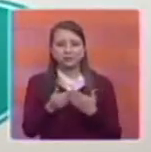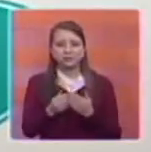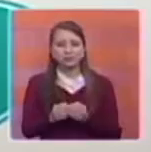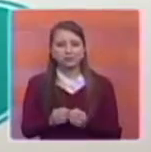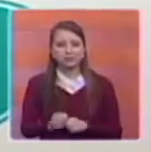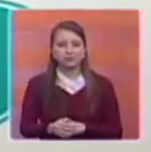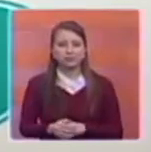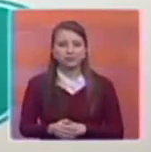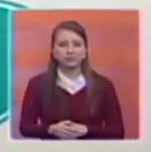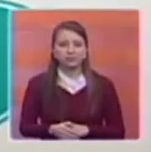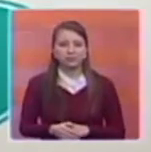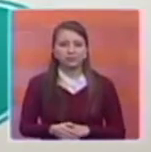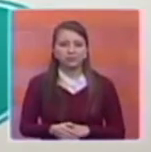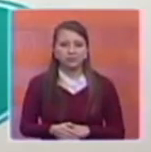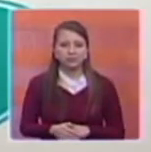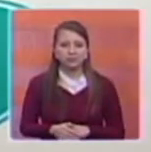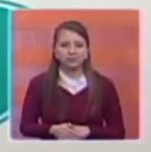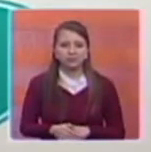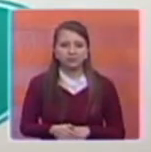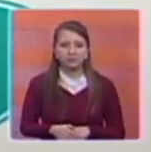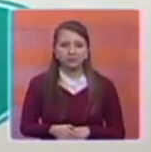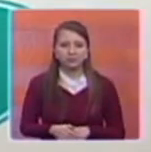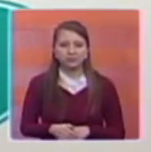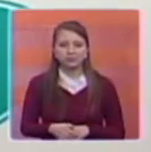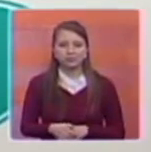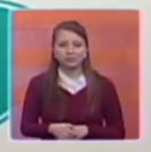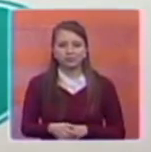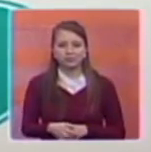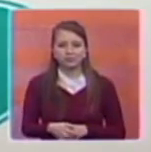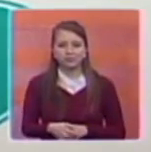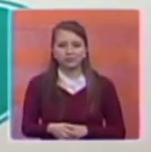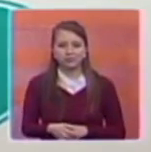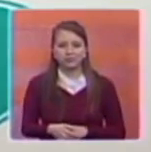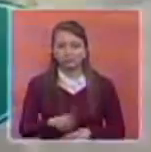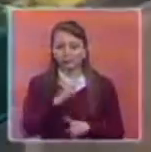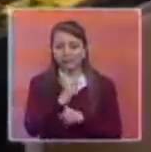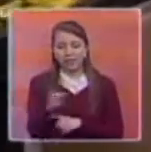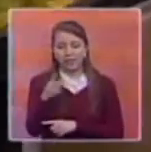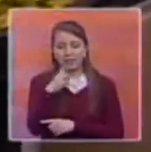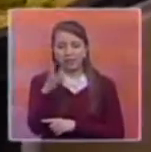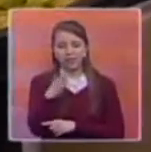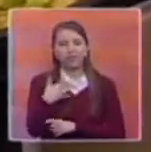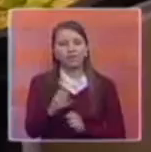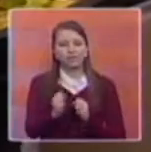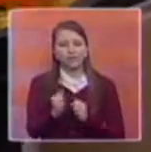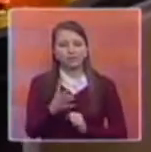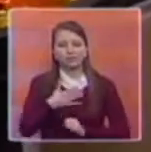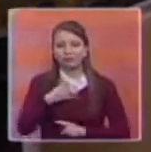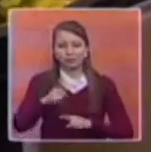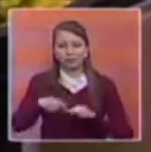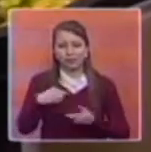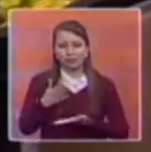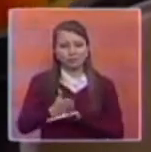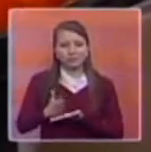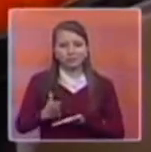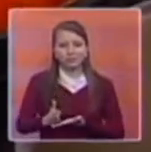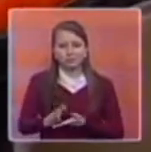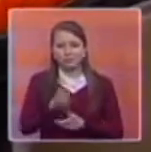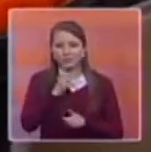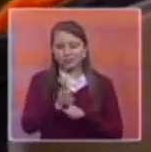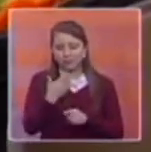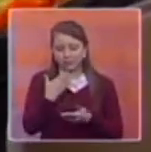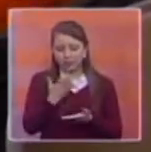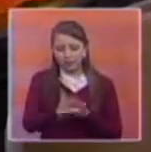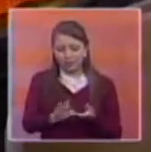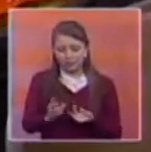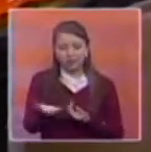de la picazón, ¿no? Como que se me hinchó, como que se me puso horrible. El ají realmente es muy fuerte para mí, yo no lo puedo picar. Por eso es que lo corté